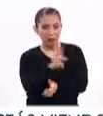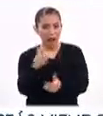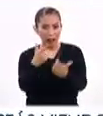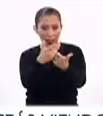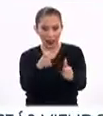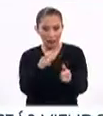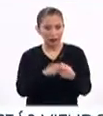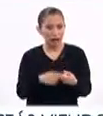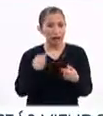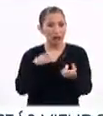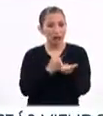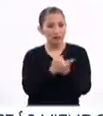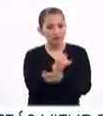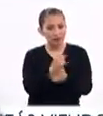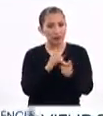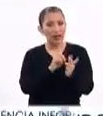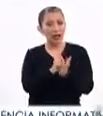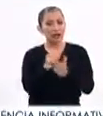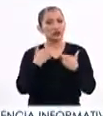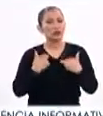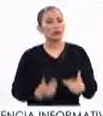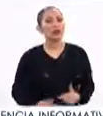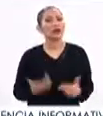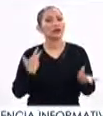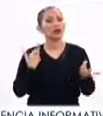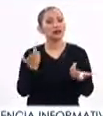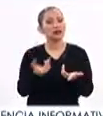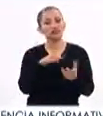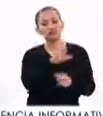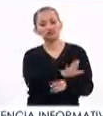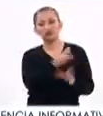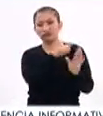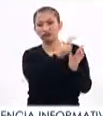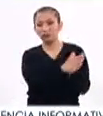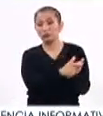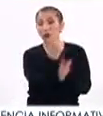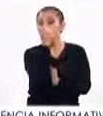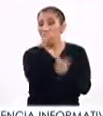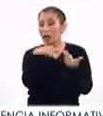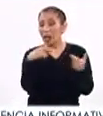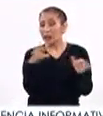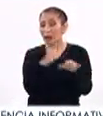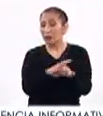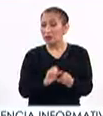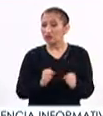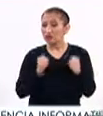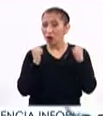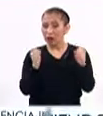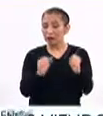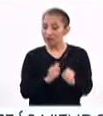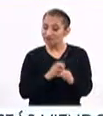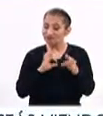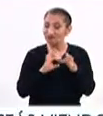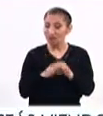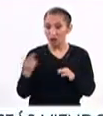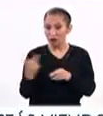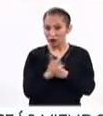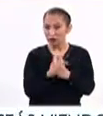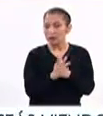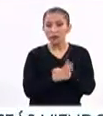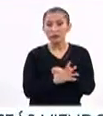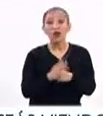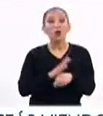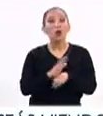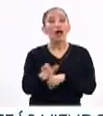la libertad, la democracia, los derechos humanos y el Estado de Derecho. Una de las relaciones más fuertemente consolidadas entre ellos es